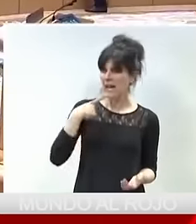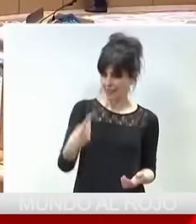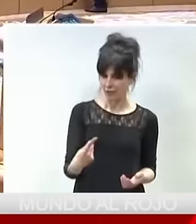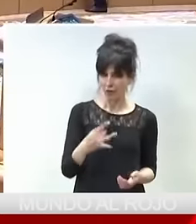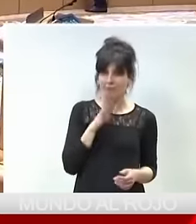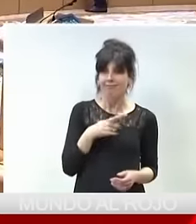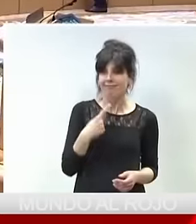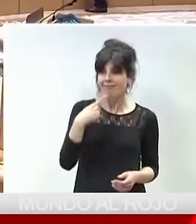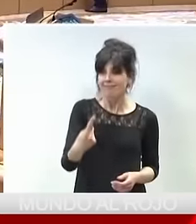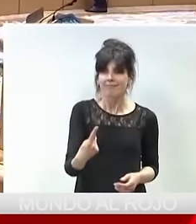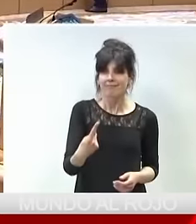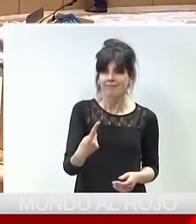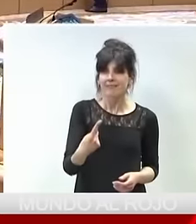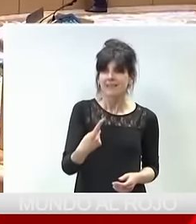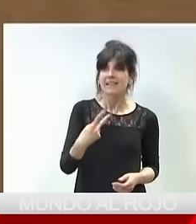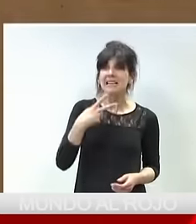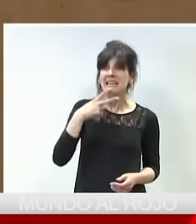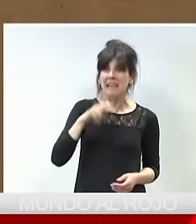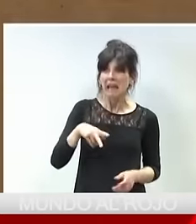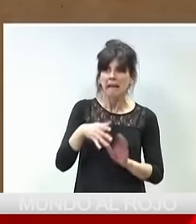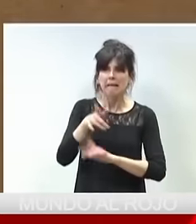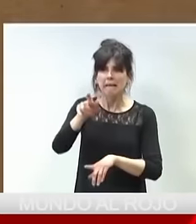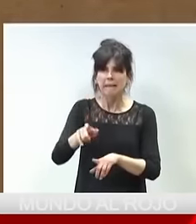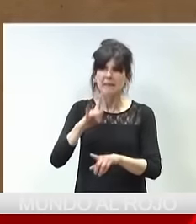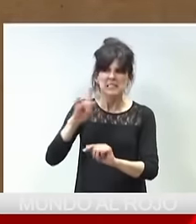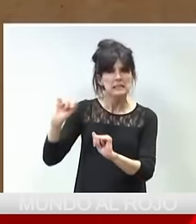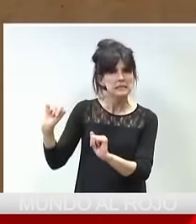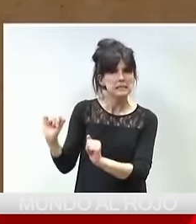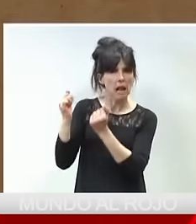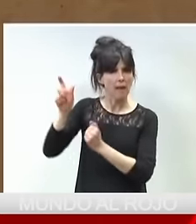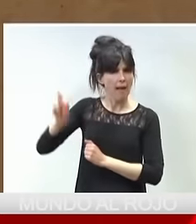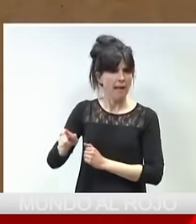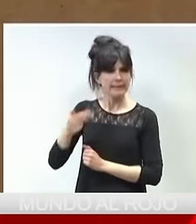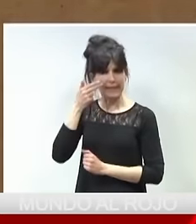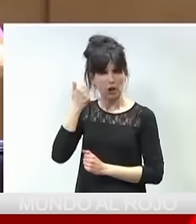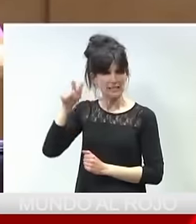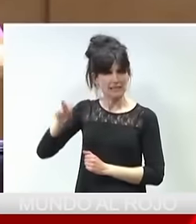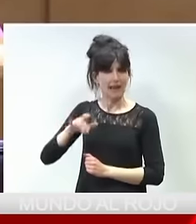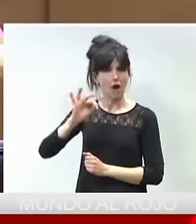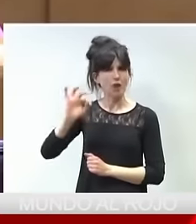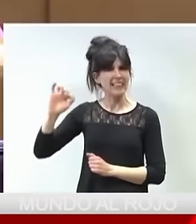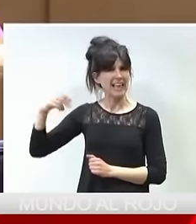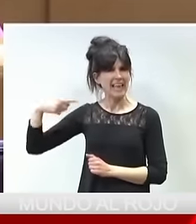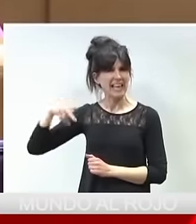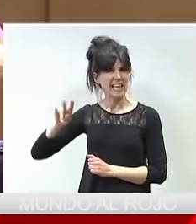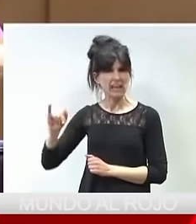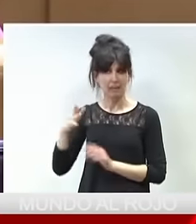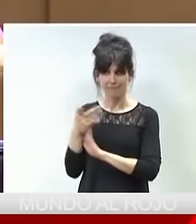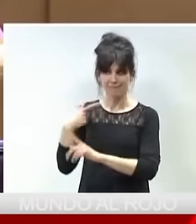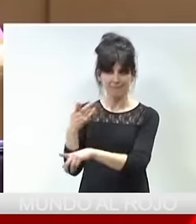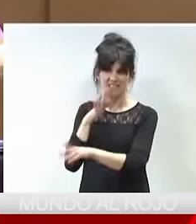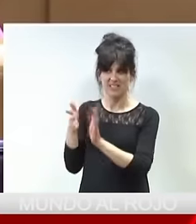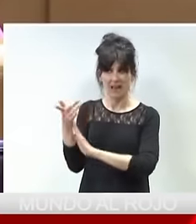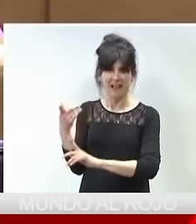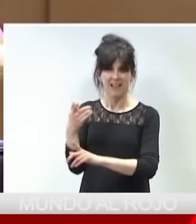le voy a decir quién dio la orden de salvar al terrorista Otegi. La dio el que se ha ido, que luego vendrá. La